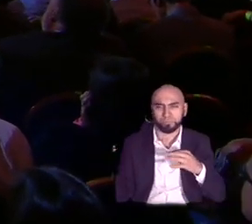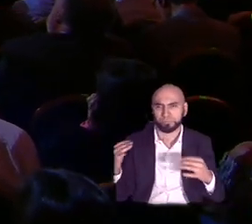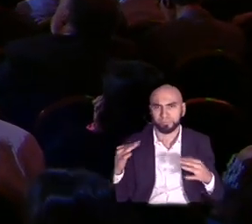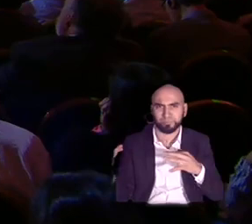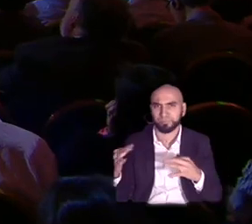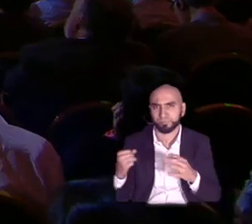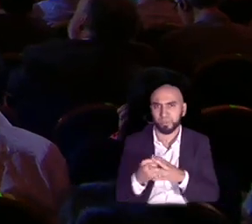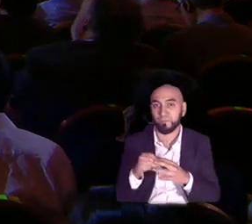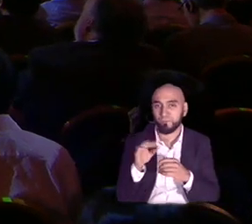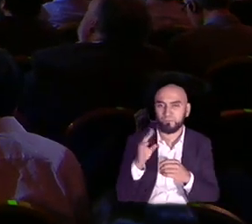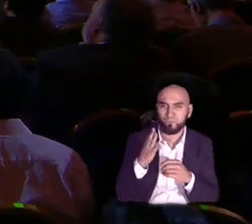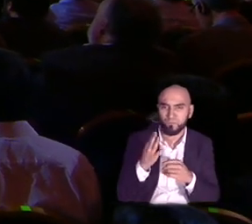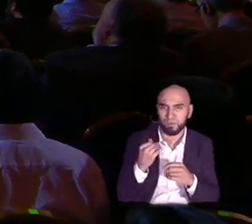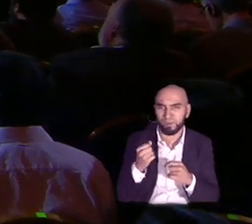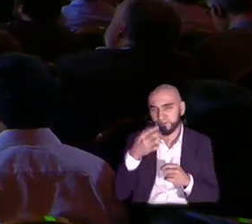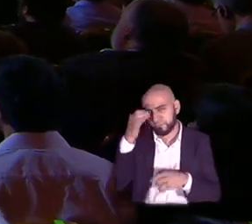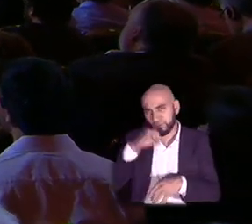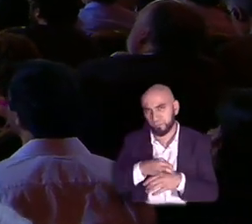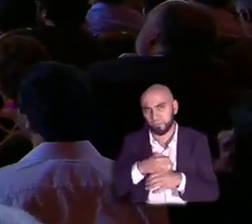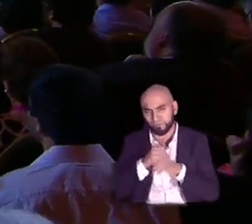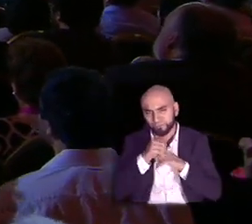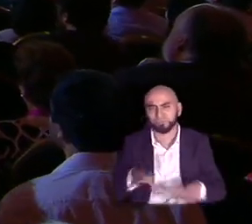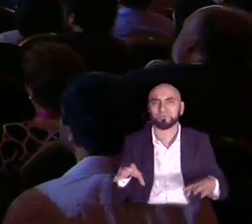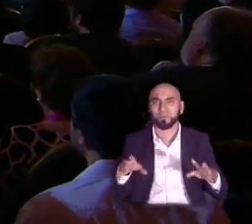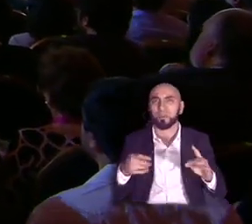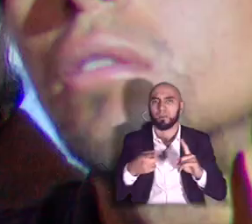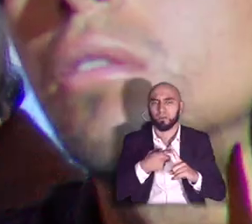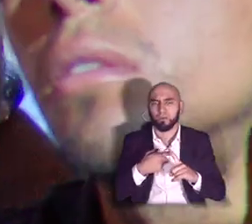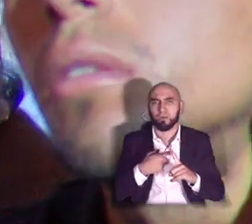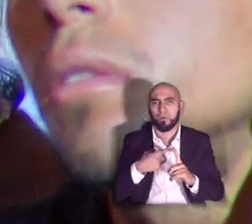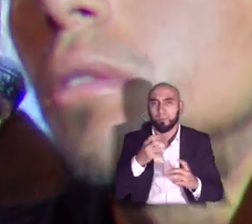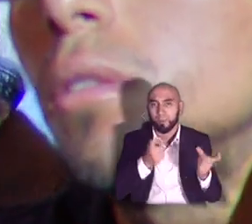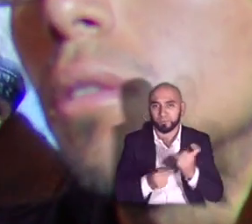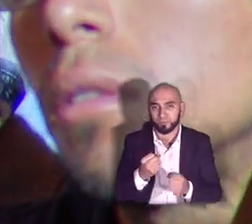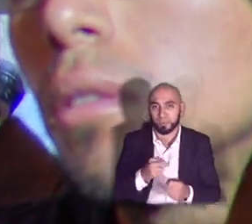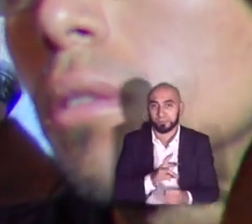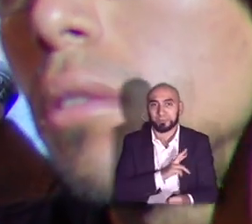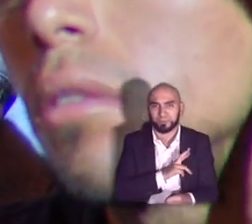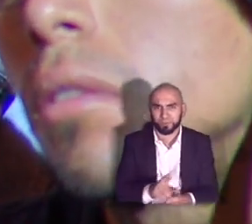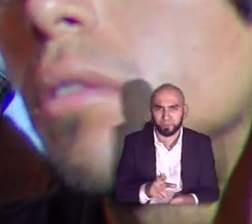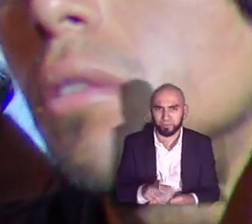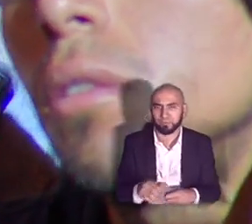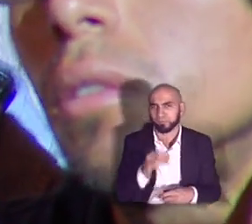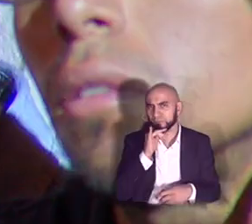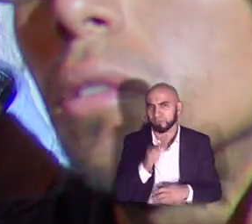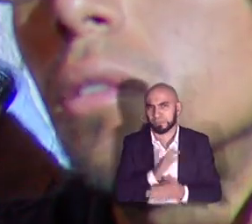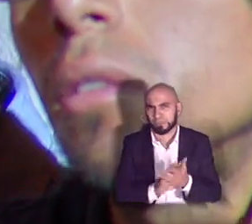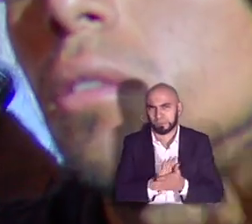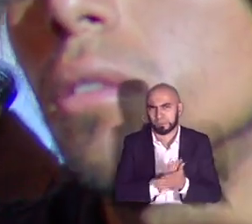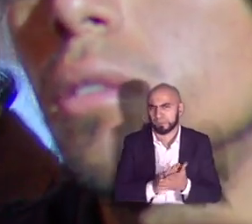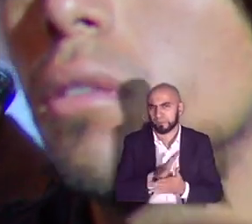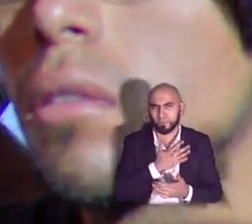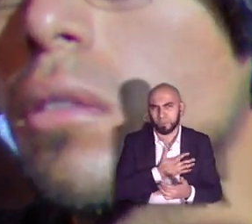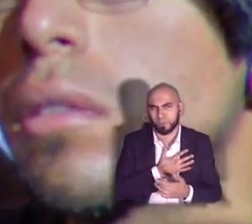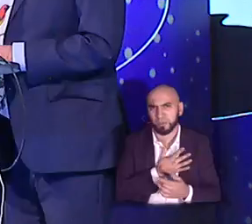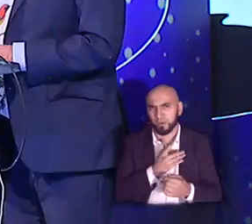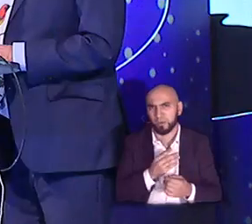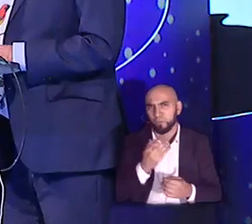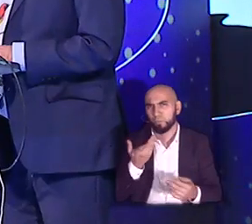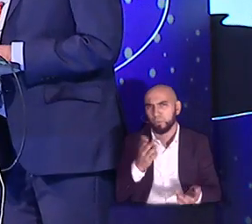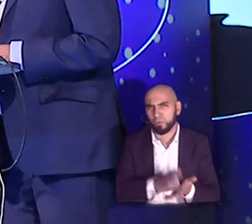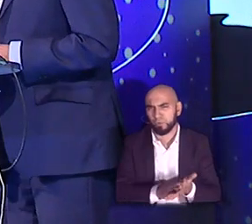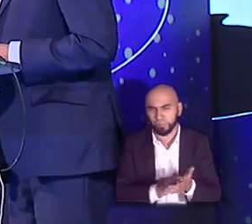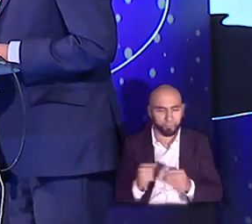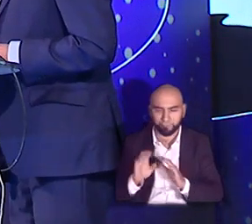de personas que para razones religiosas quizás quieren morir, incluso que sería una situación especial. Voy a dejar